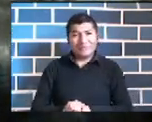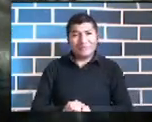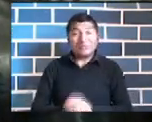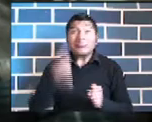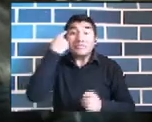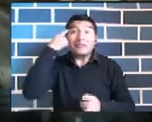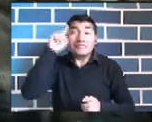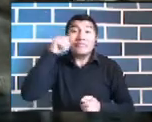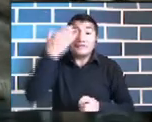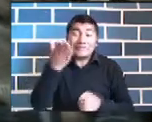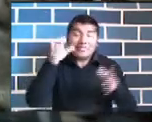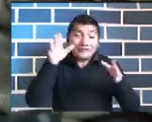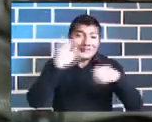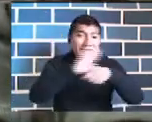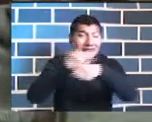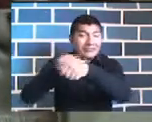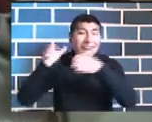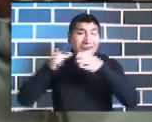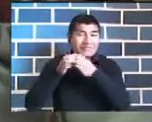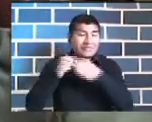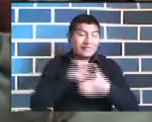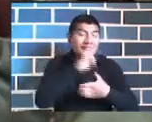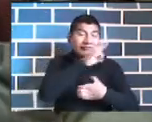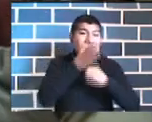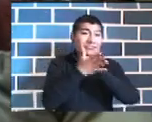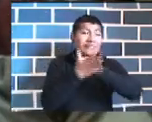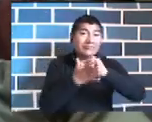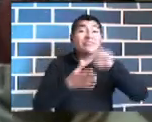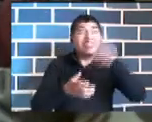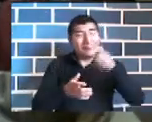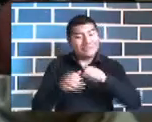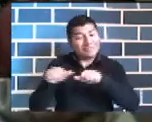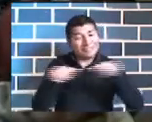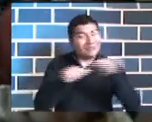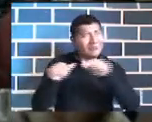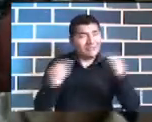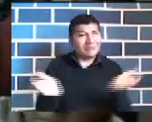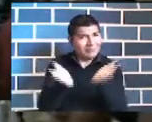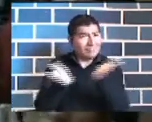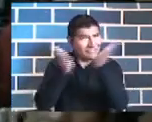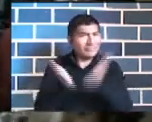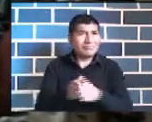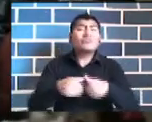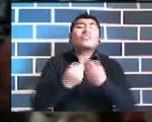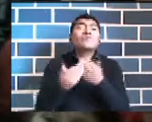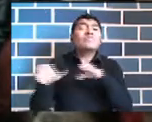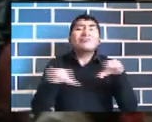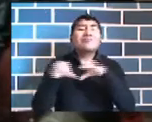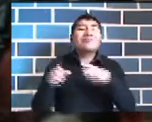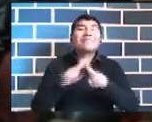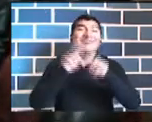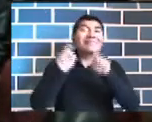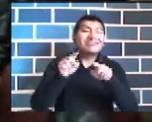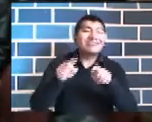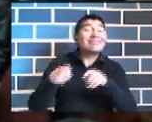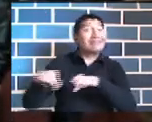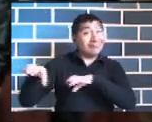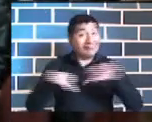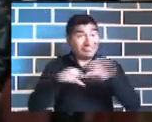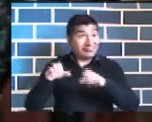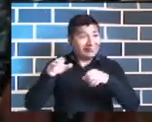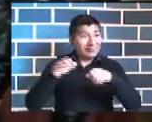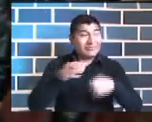Para que haya unidad, el Espíritu Santo tiene que actuar. ¿Y cómo actúa?